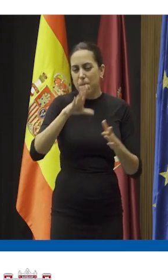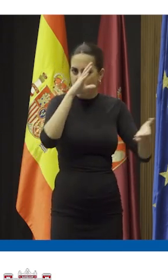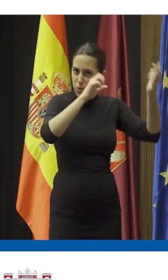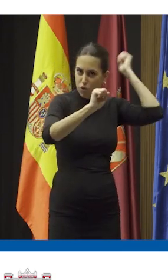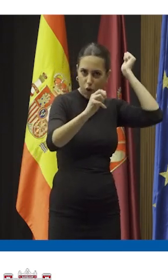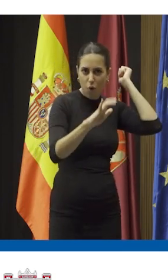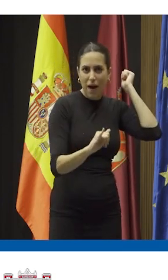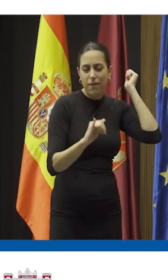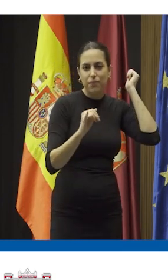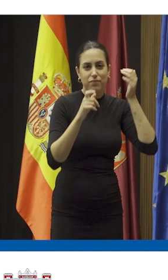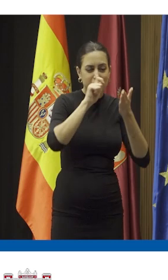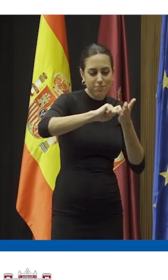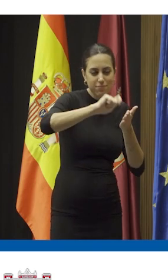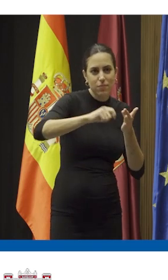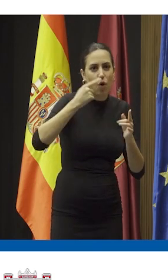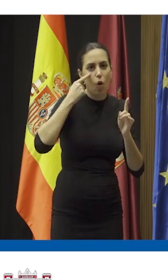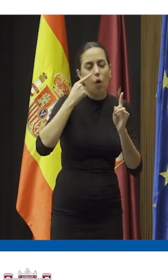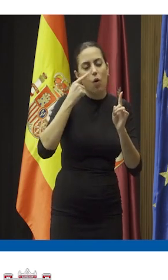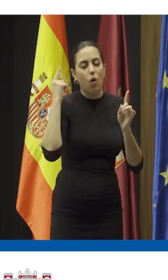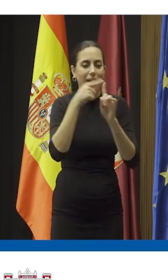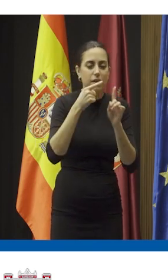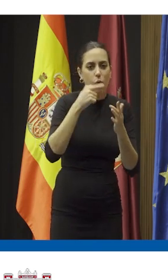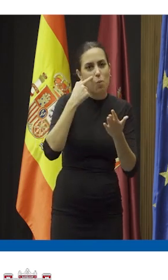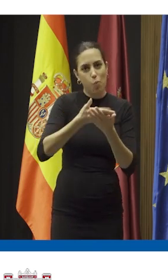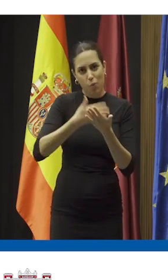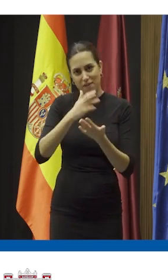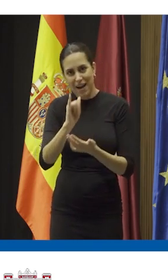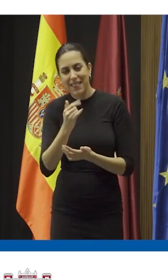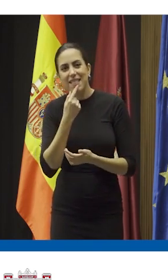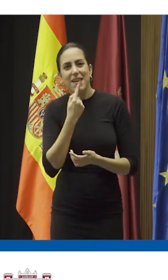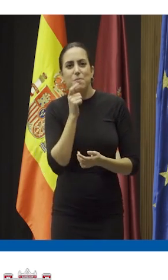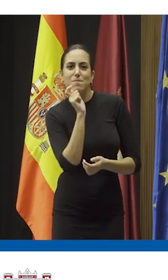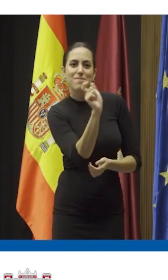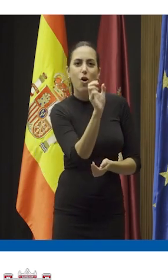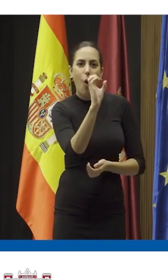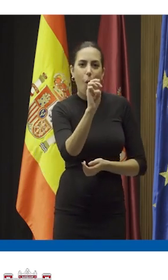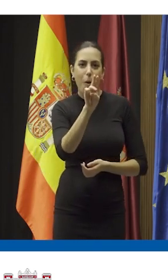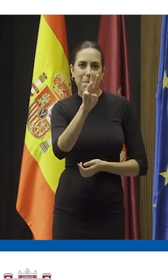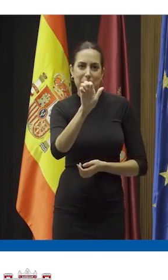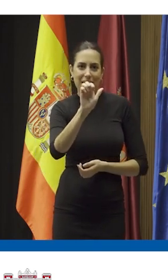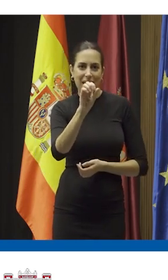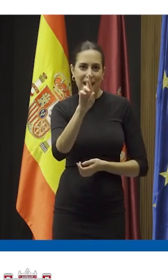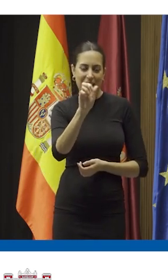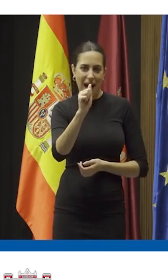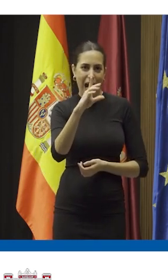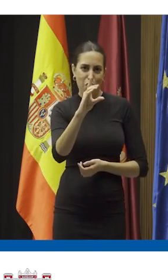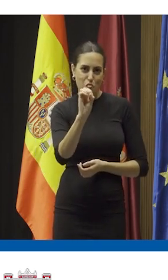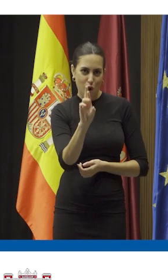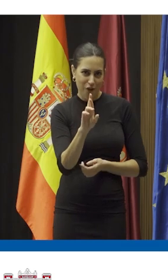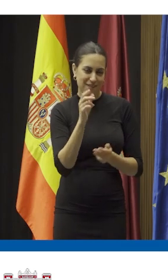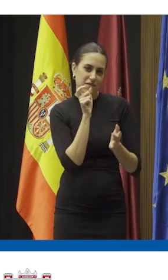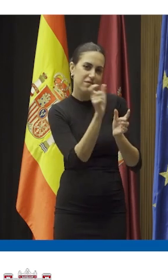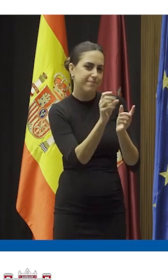para que quede constancia de ello. El operador, ¿visto? El operador, esto es muy antiguo. Ya por fortuna aquello